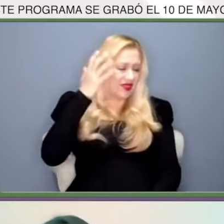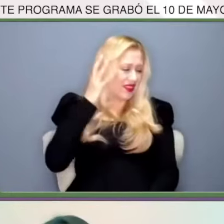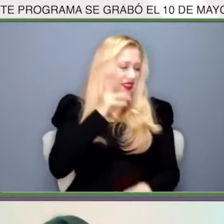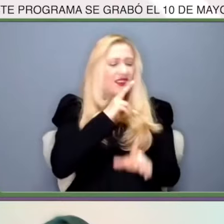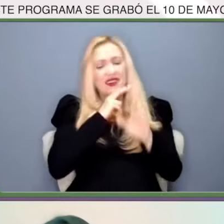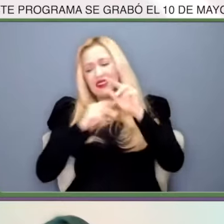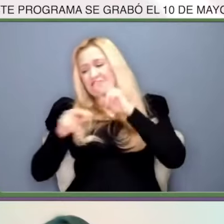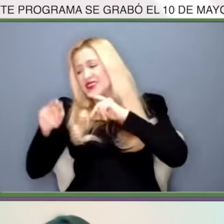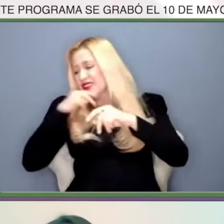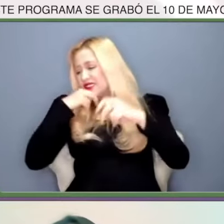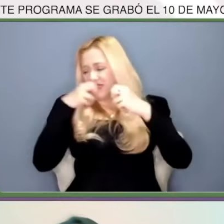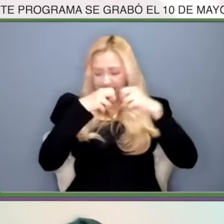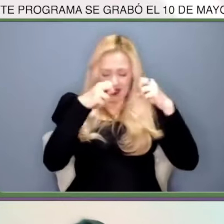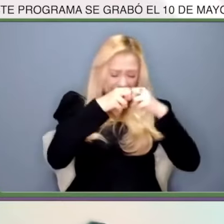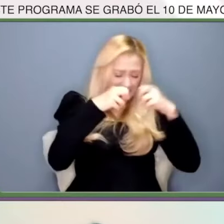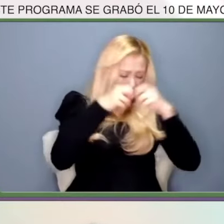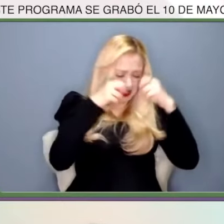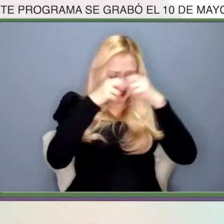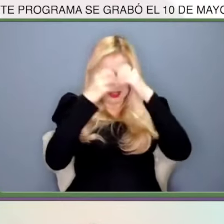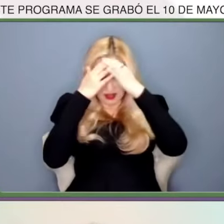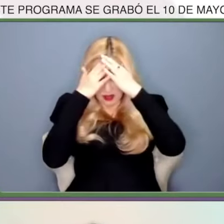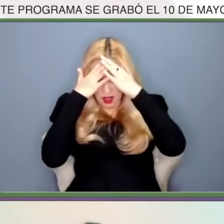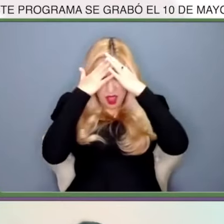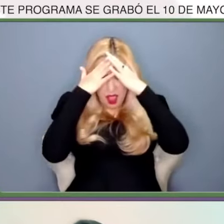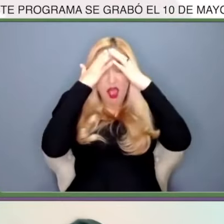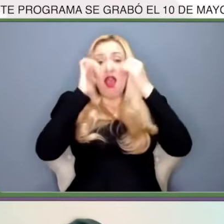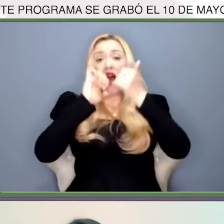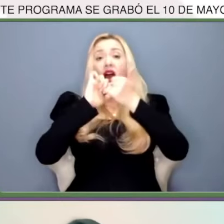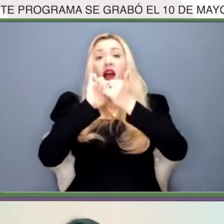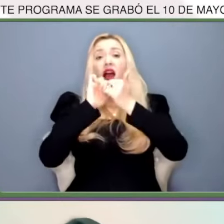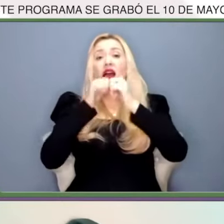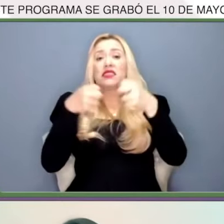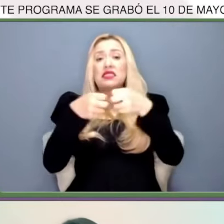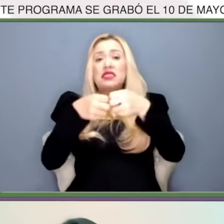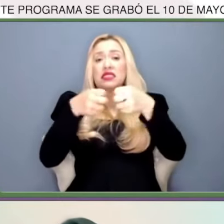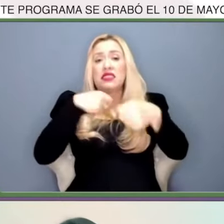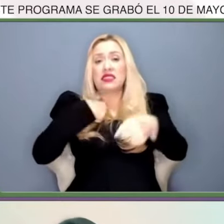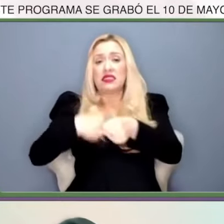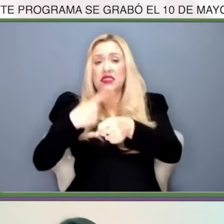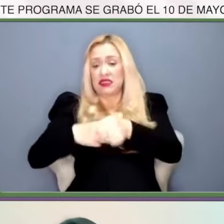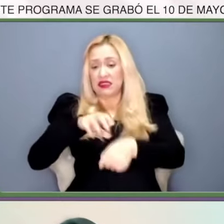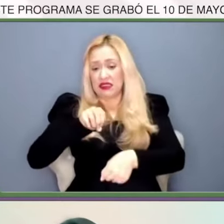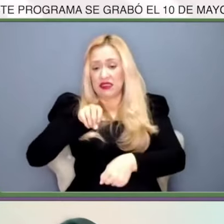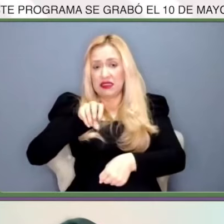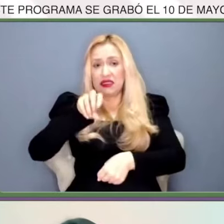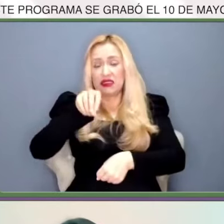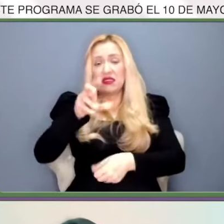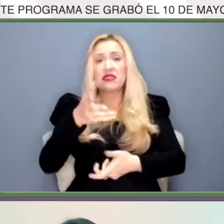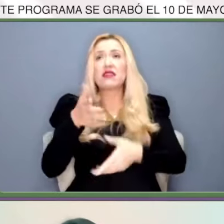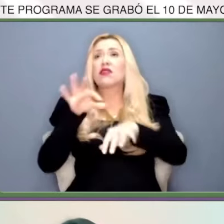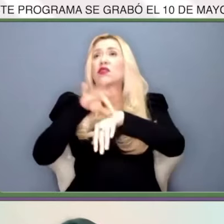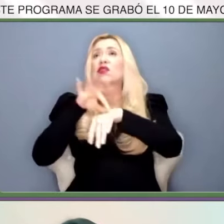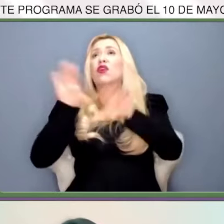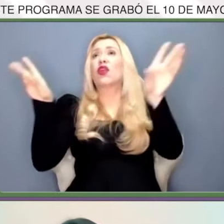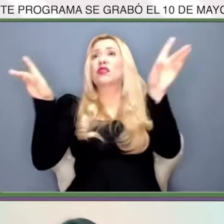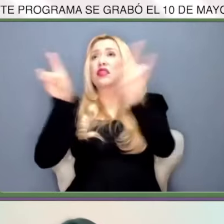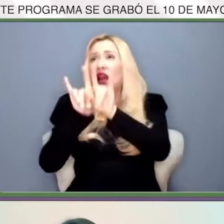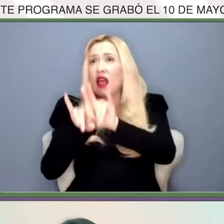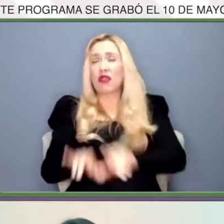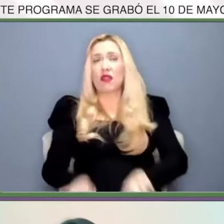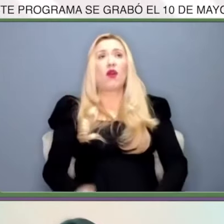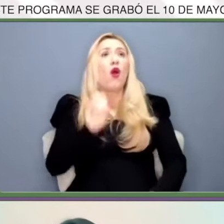una transición. No pueden. No pueden porque los servicios médicos están cerrados o los servicios médicos